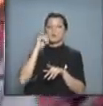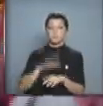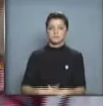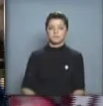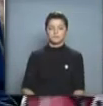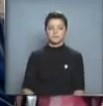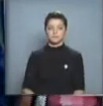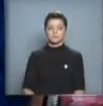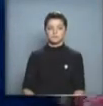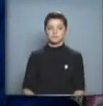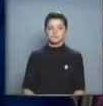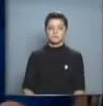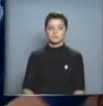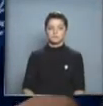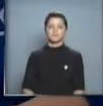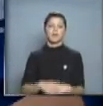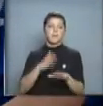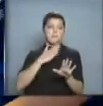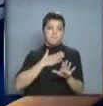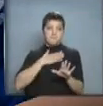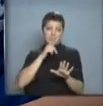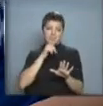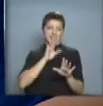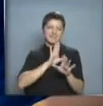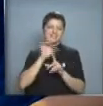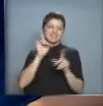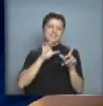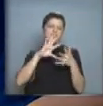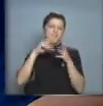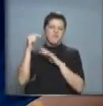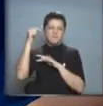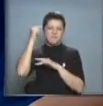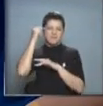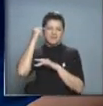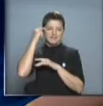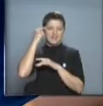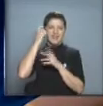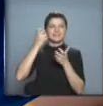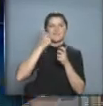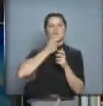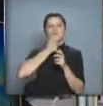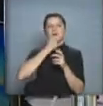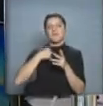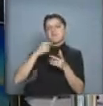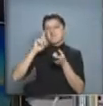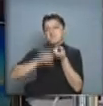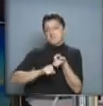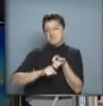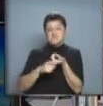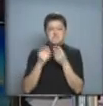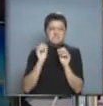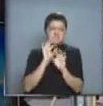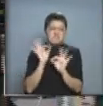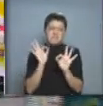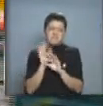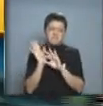a permitir al señor. Para mí es algo más simbólico, porque la verdad yo no le veo ningún sentido al casamiento. No le ves ningún sentido. Porque ni de la ceremonia.